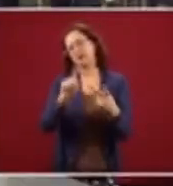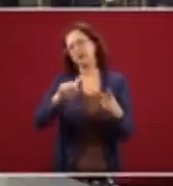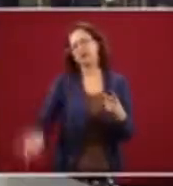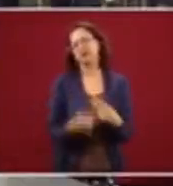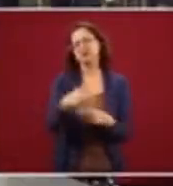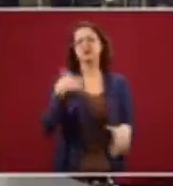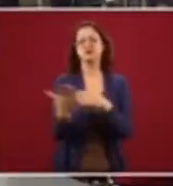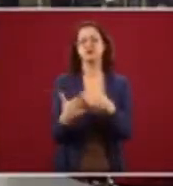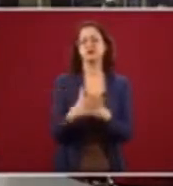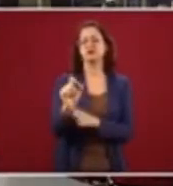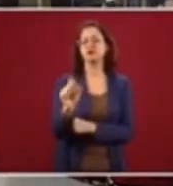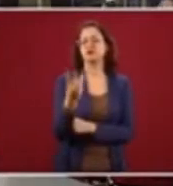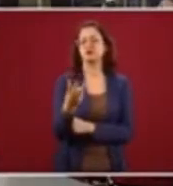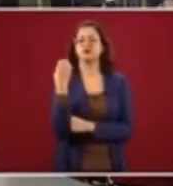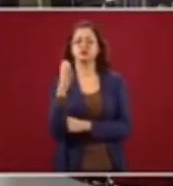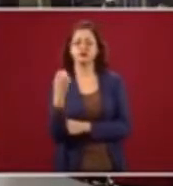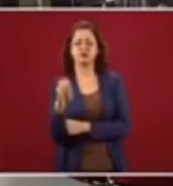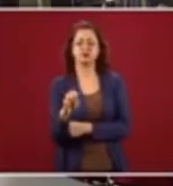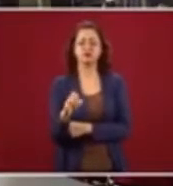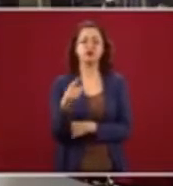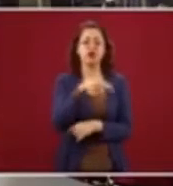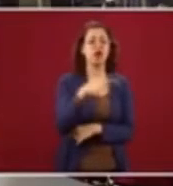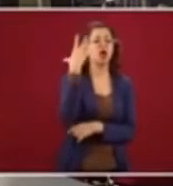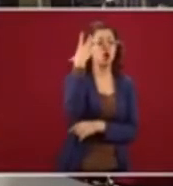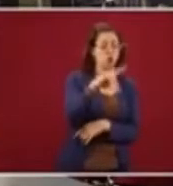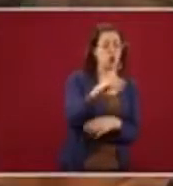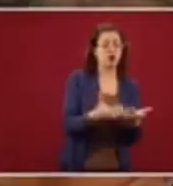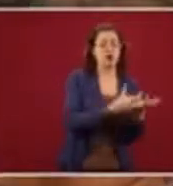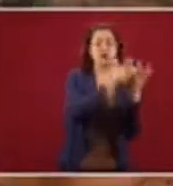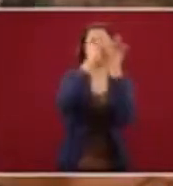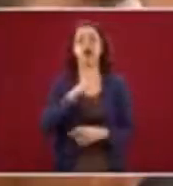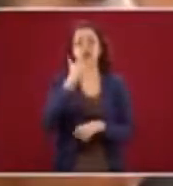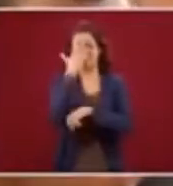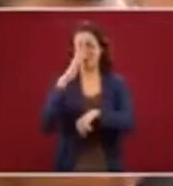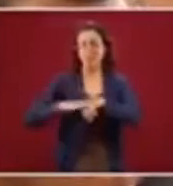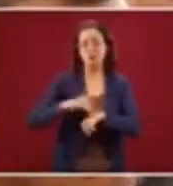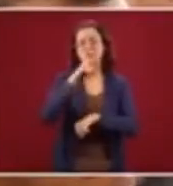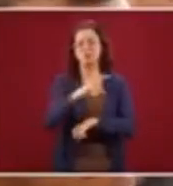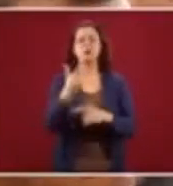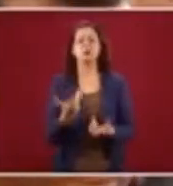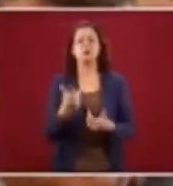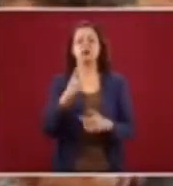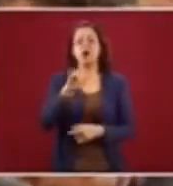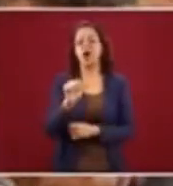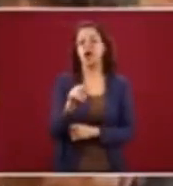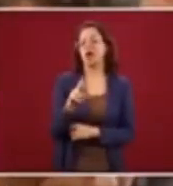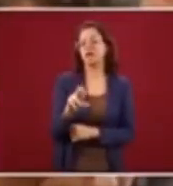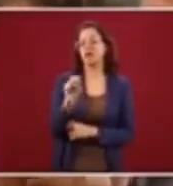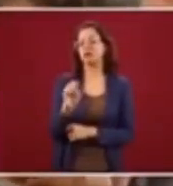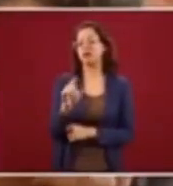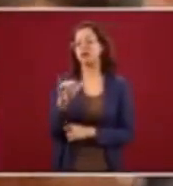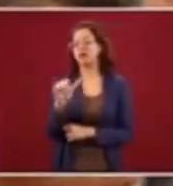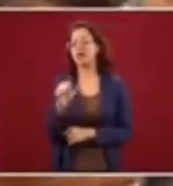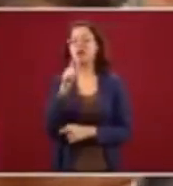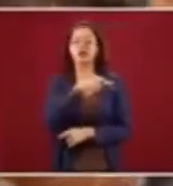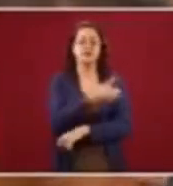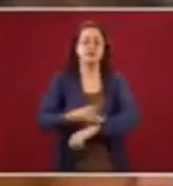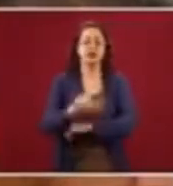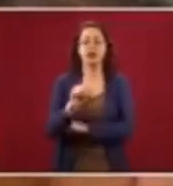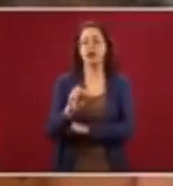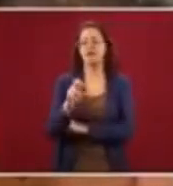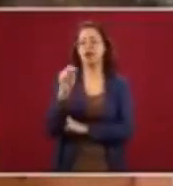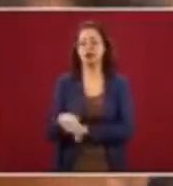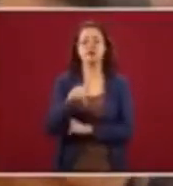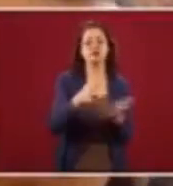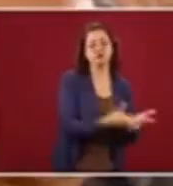El próximo 23 de enero se va a llevar a cabo una caravana que va a salir de Cuernavaca, Morelos, para llegar aquí a Palacio Nacional, las que convocan Javier Sicilia y integrantes de la familia Levarón. Van a venir a